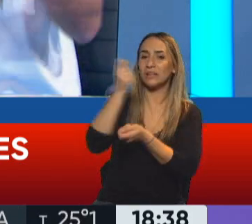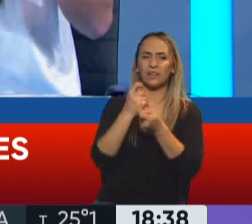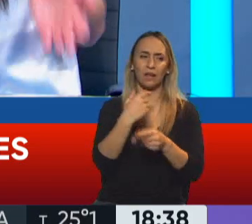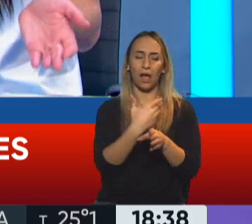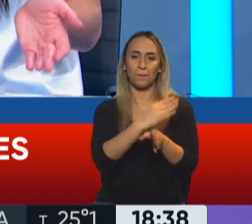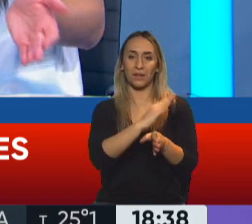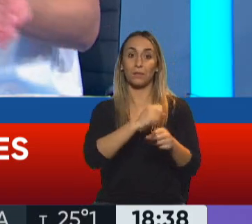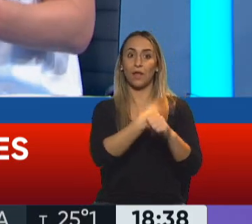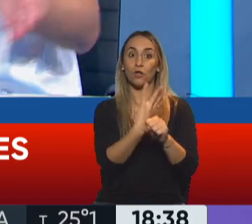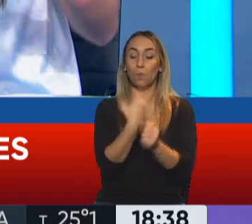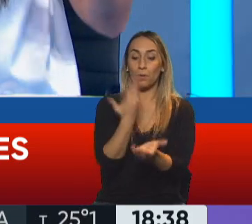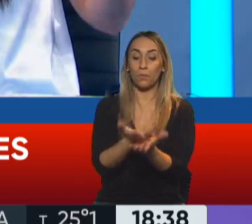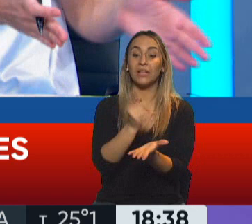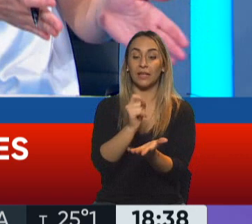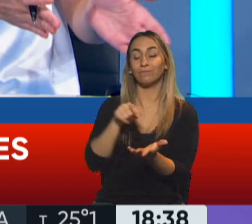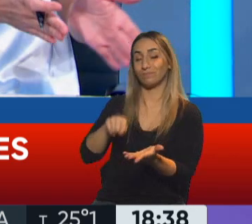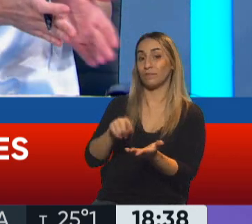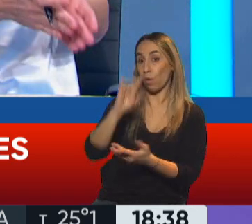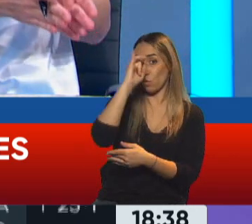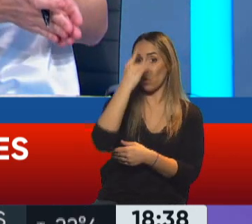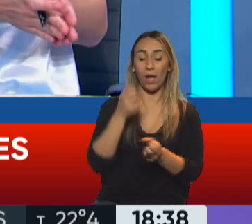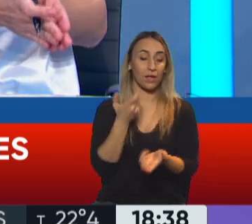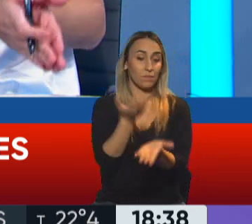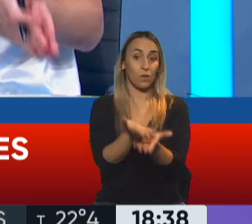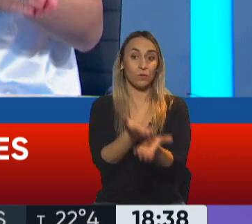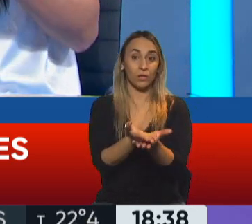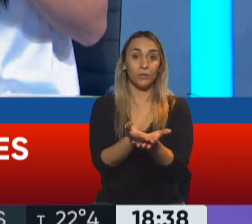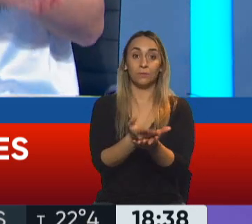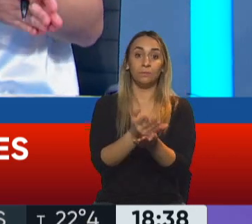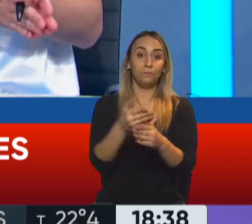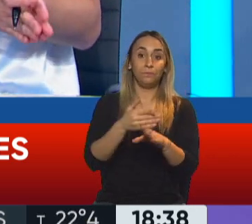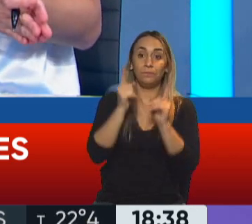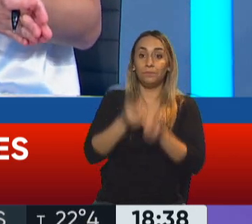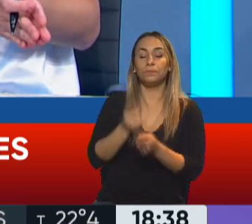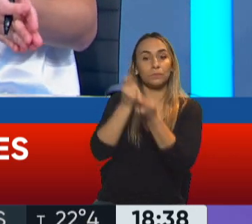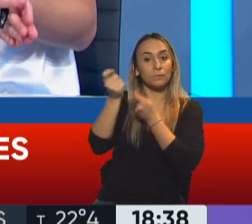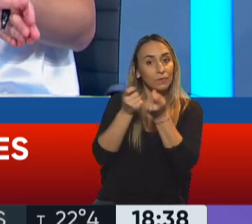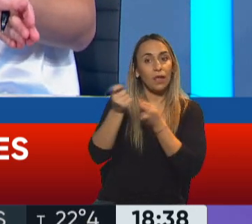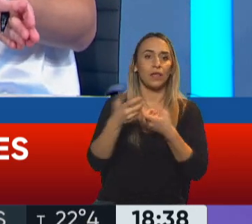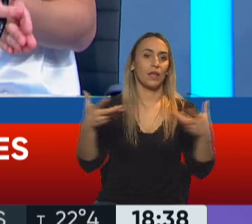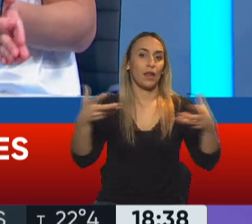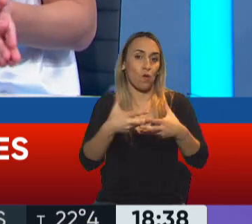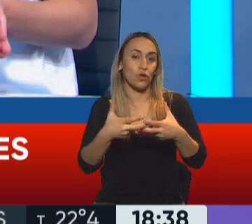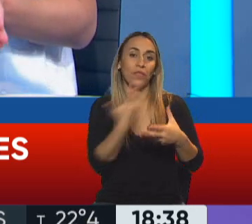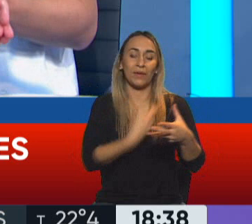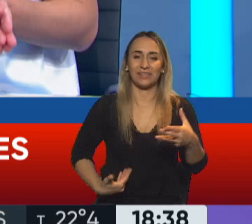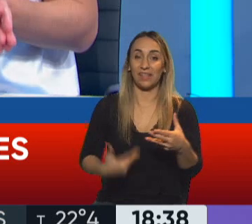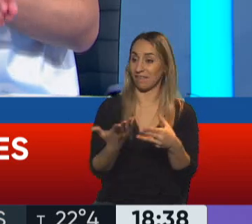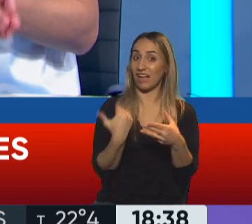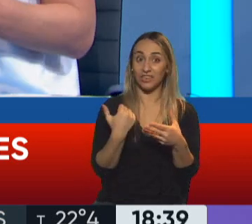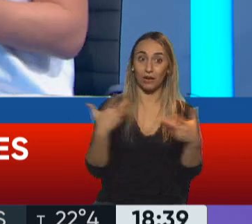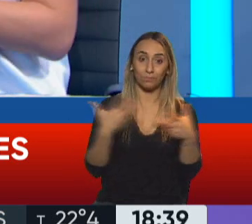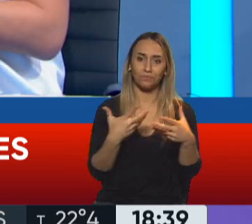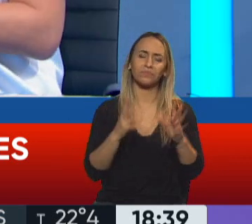Mercosur? Uruguay. Y lo hizo mientras se negociaba lo del arancel externo común, esto en la reunión de cancilleres en el día de ayer. Que lo